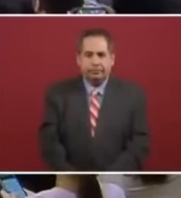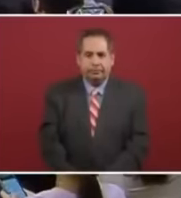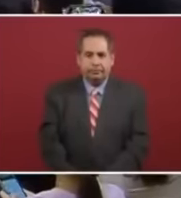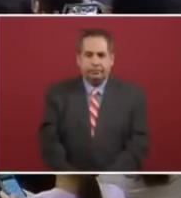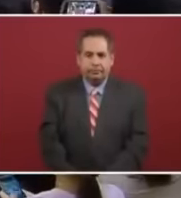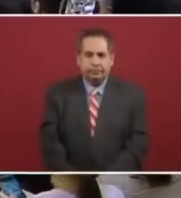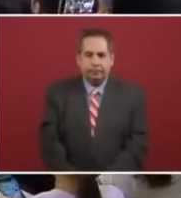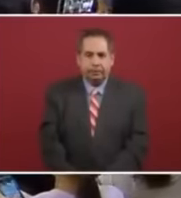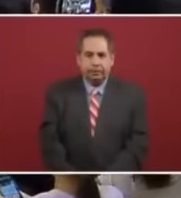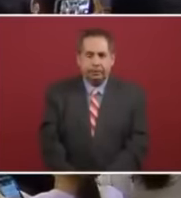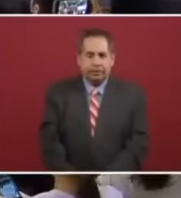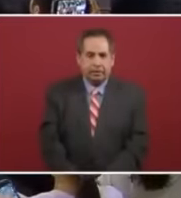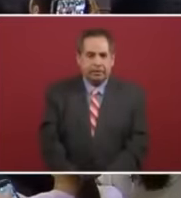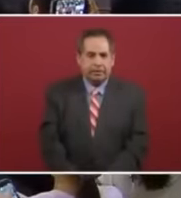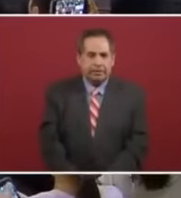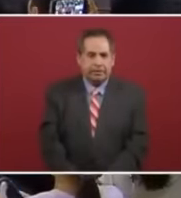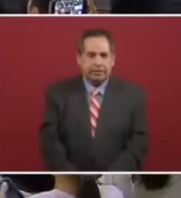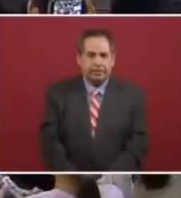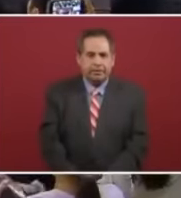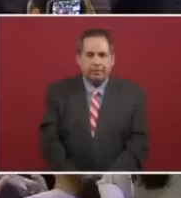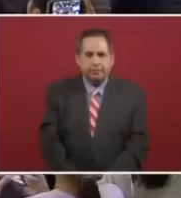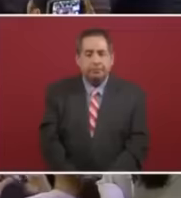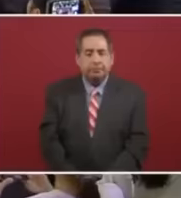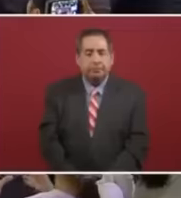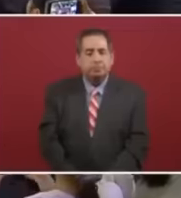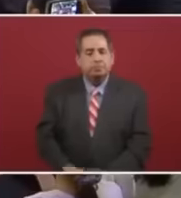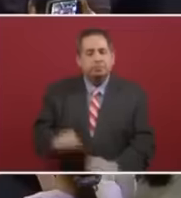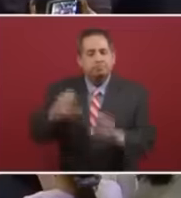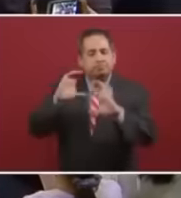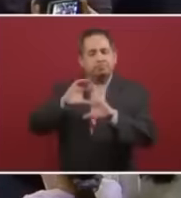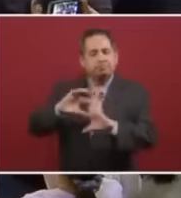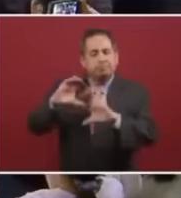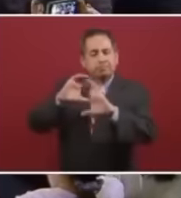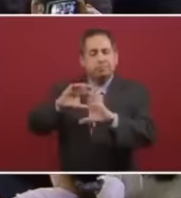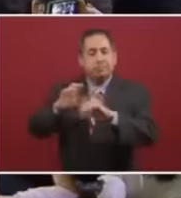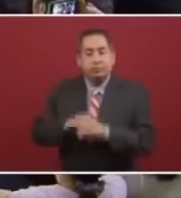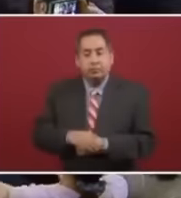Nacional, donde invitó a muchas mujeres al evento.